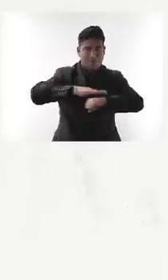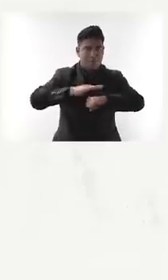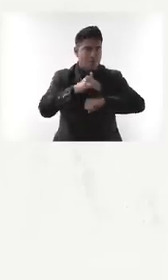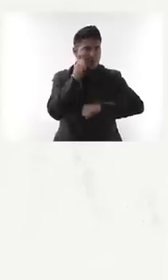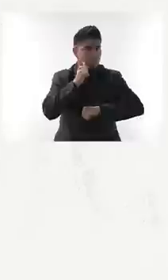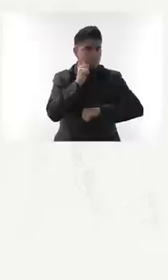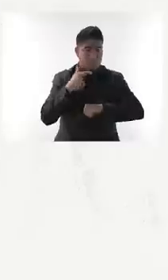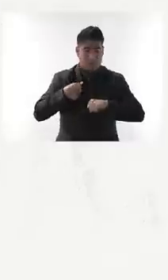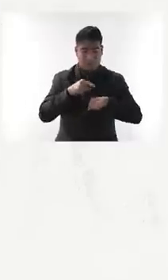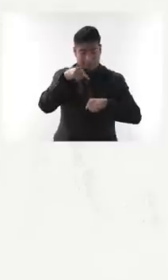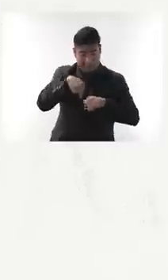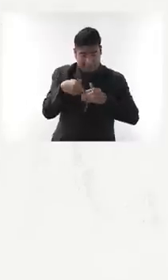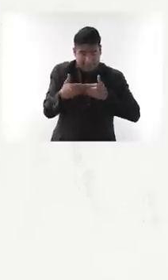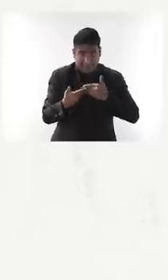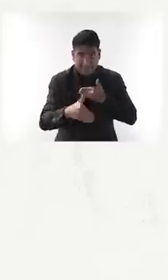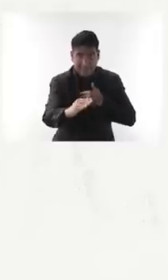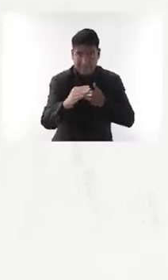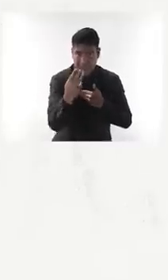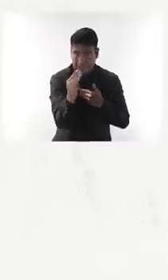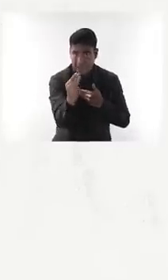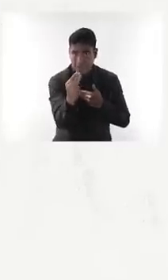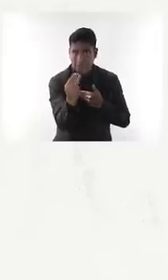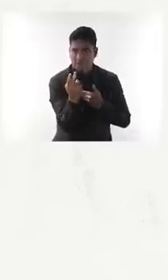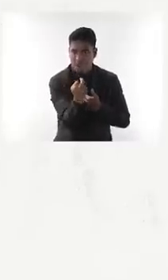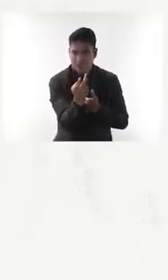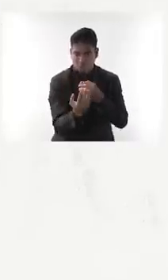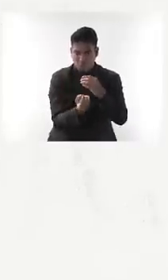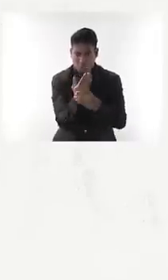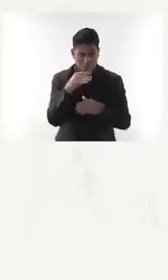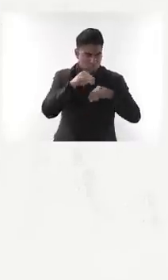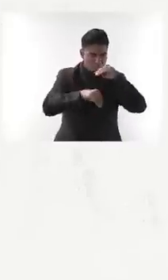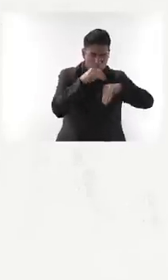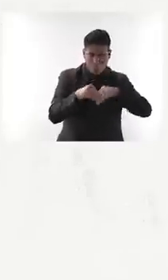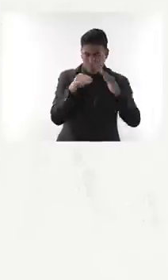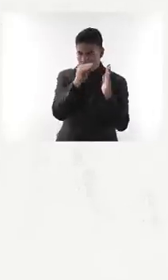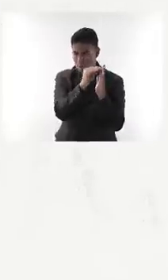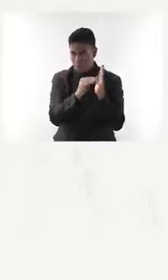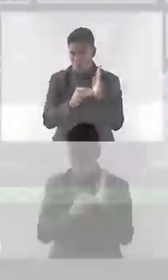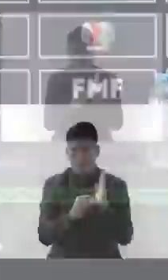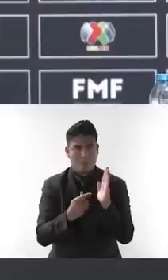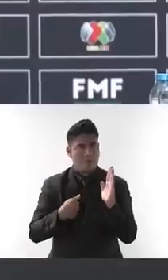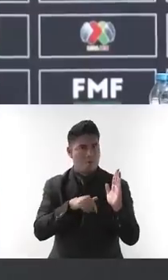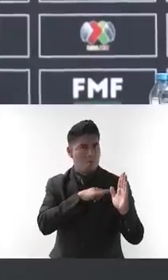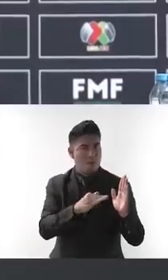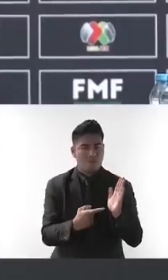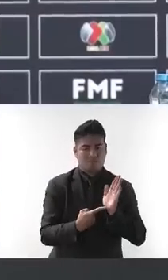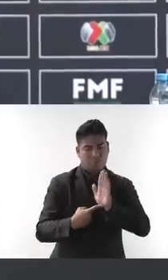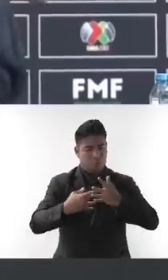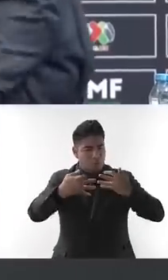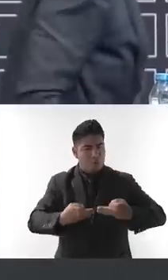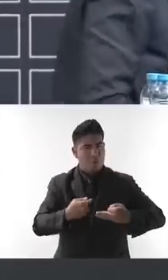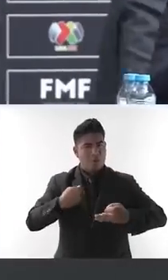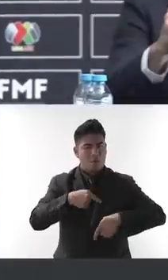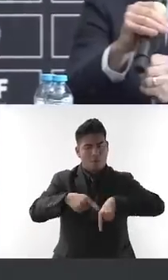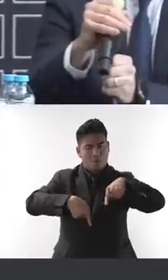reformas deberán reflejarse en un mejor fútbol. Muchas gracias.